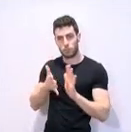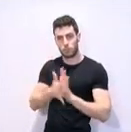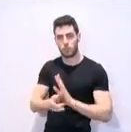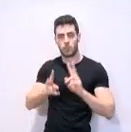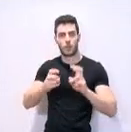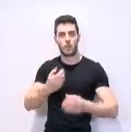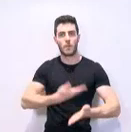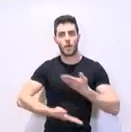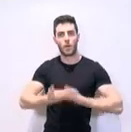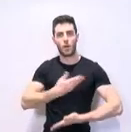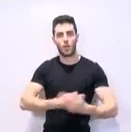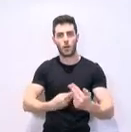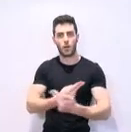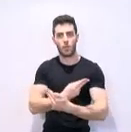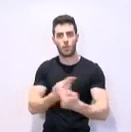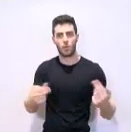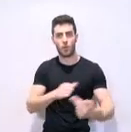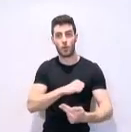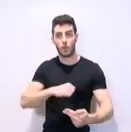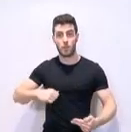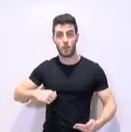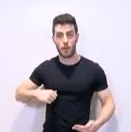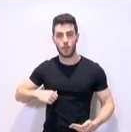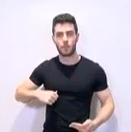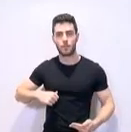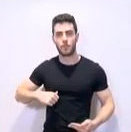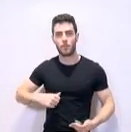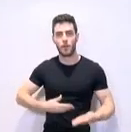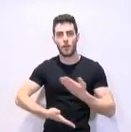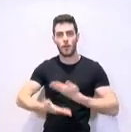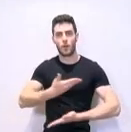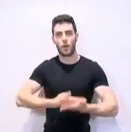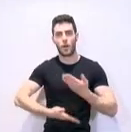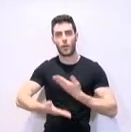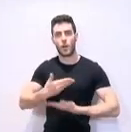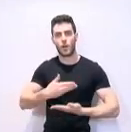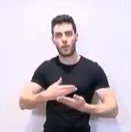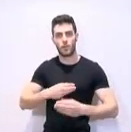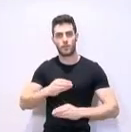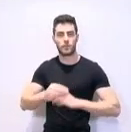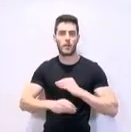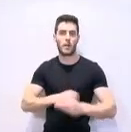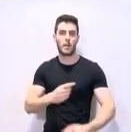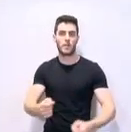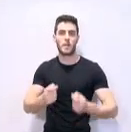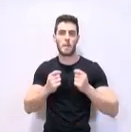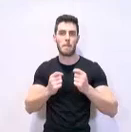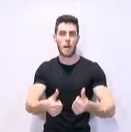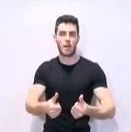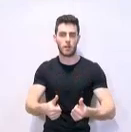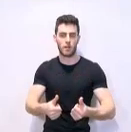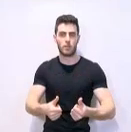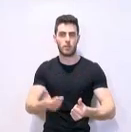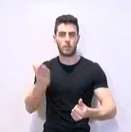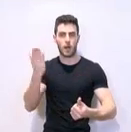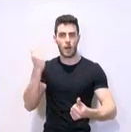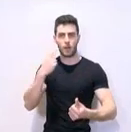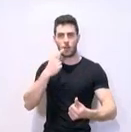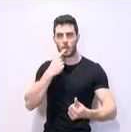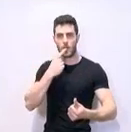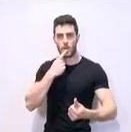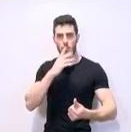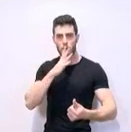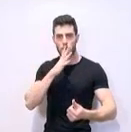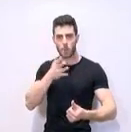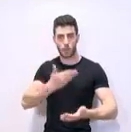colaboración público-privada, colaboración que se practica escasamente, como decía anteriormente, porque